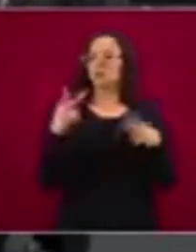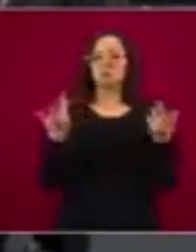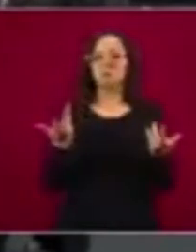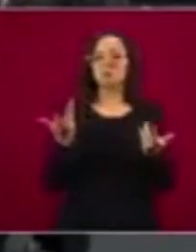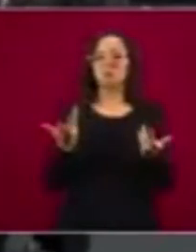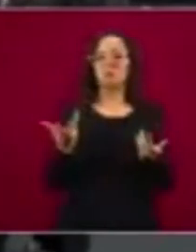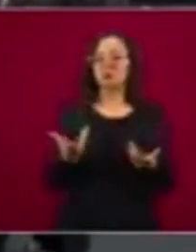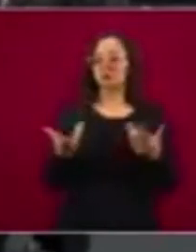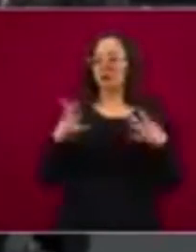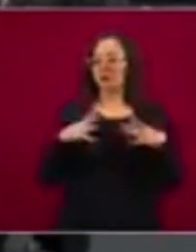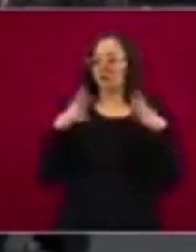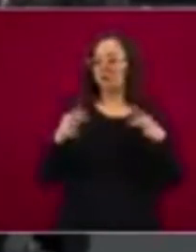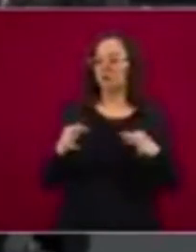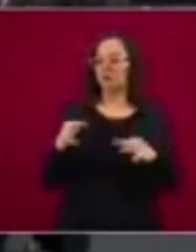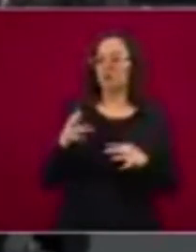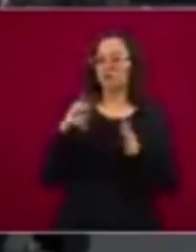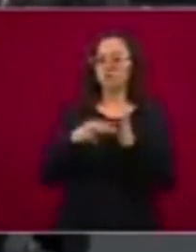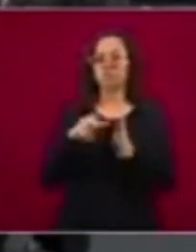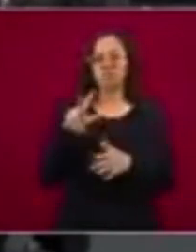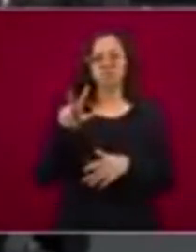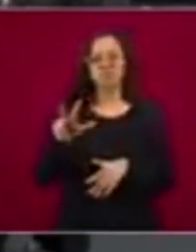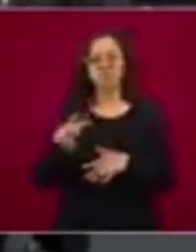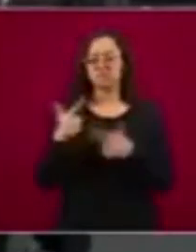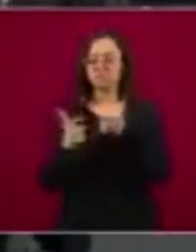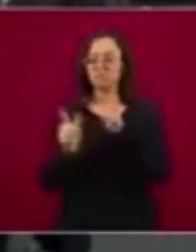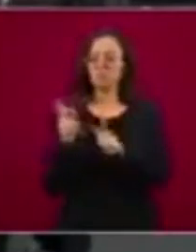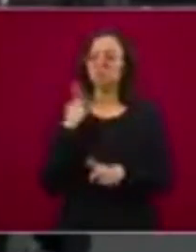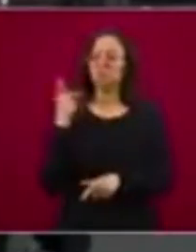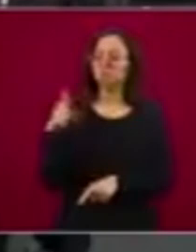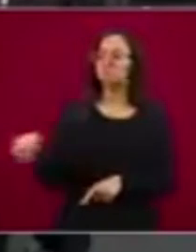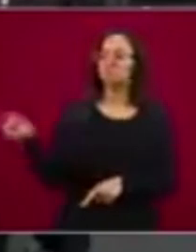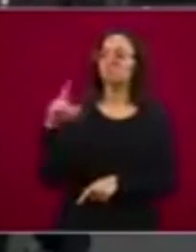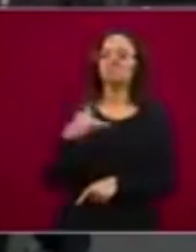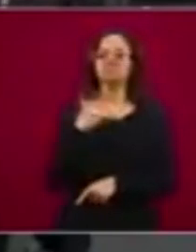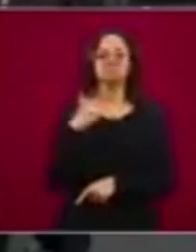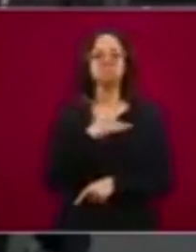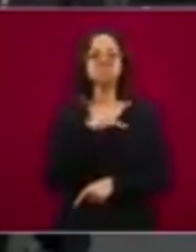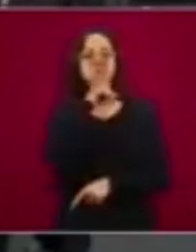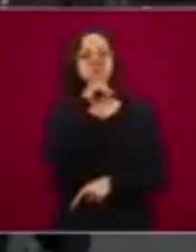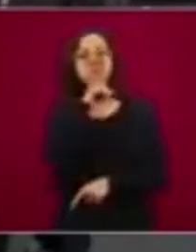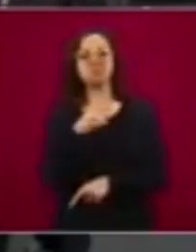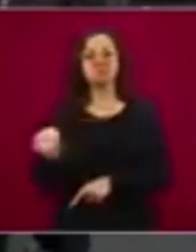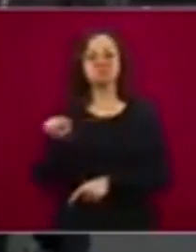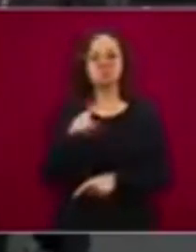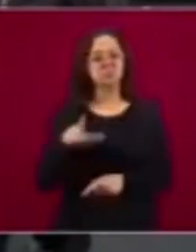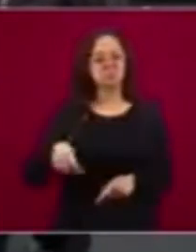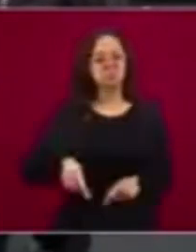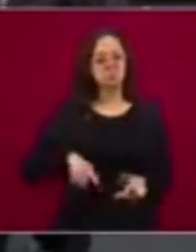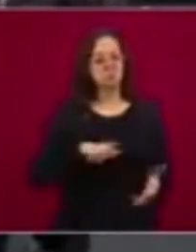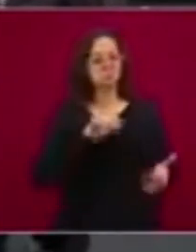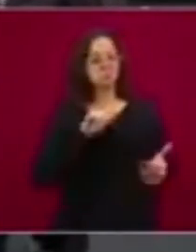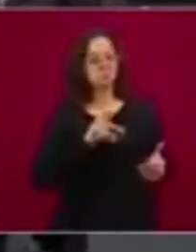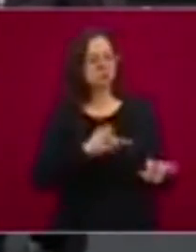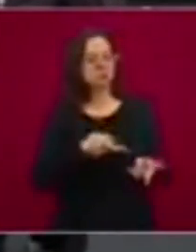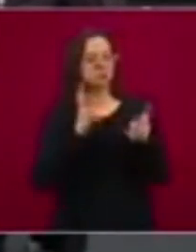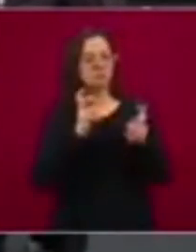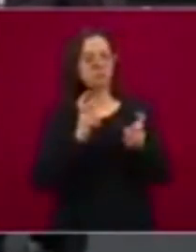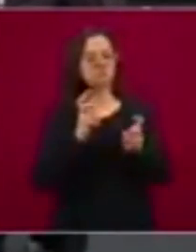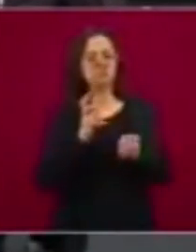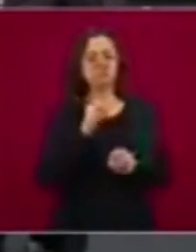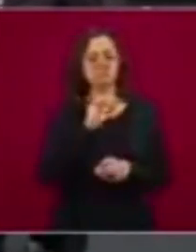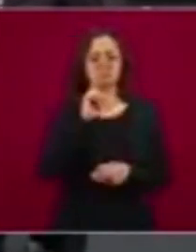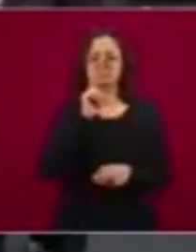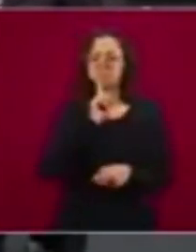usted fundó en 2013, ya que aunque jamás esté bien robar del erario público, a veces no es de sorprendernos que estas prácticas de